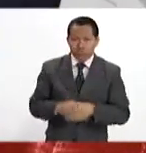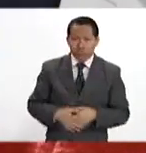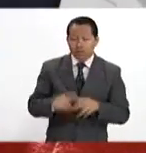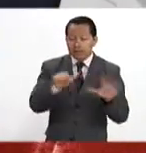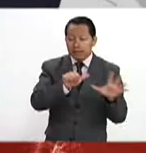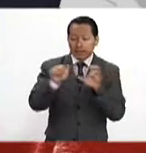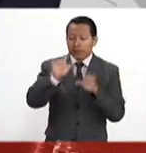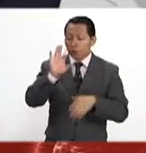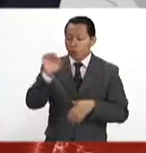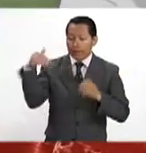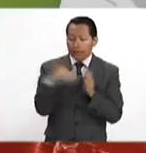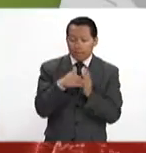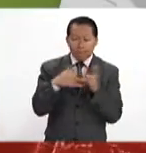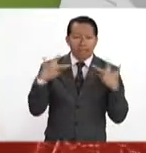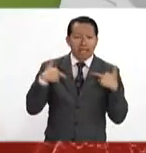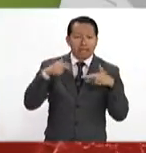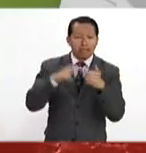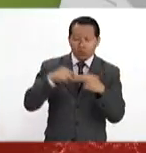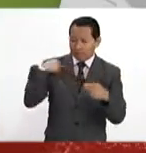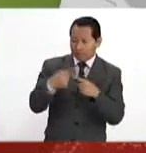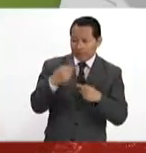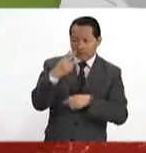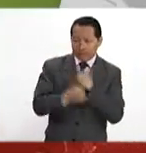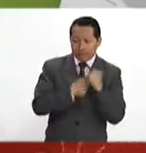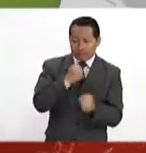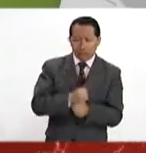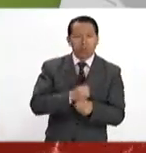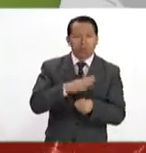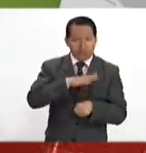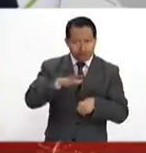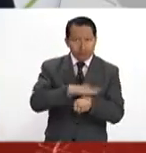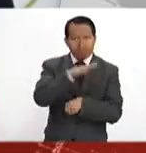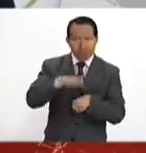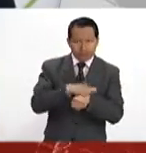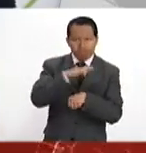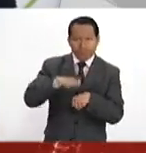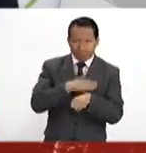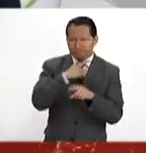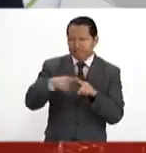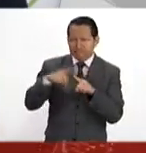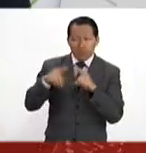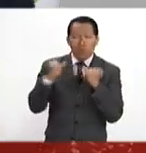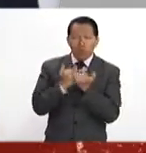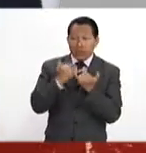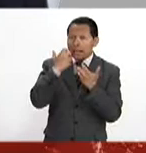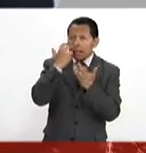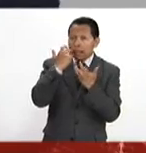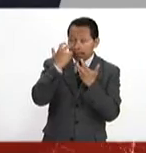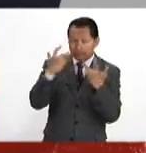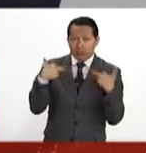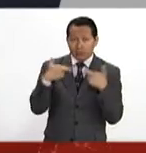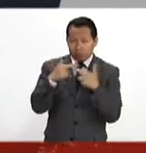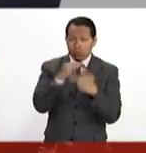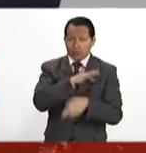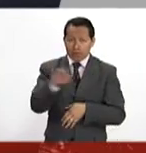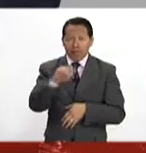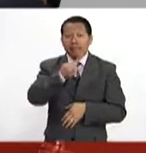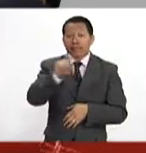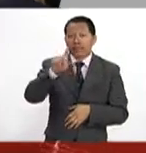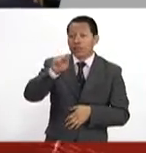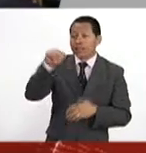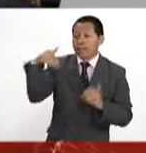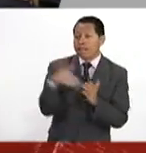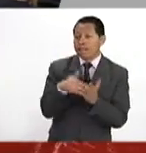640,000 maestros en 3 años han sido evaluados, de aquellos que son aspirantes a profesores, y